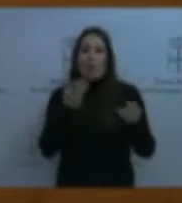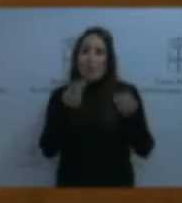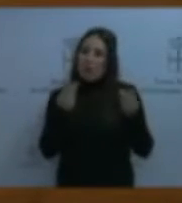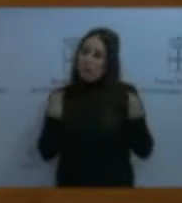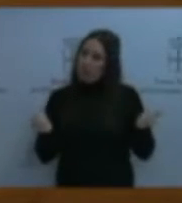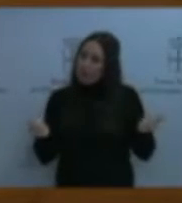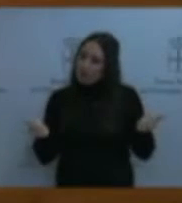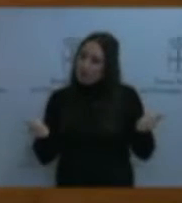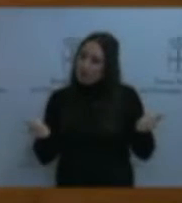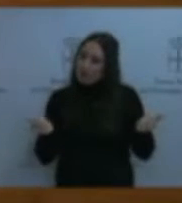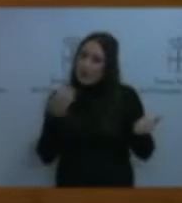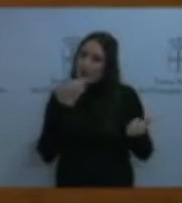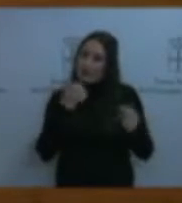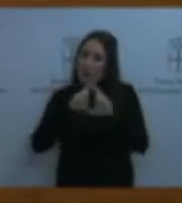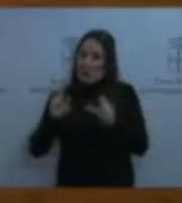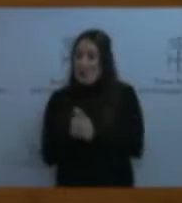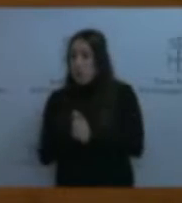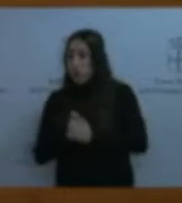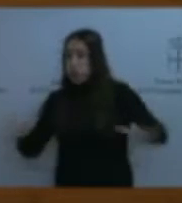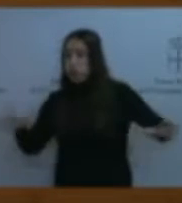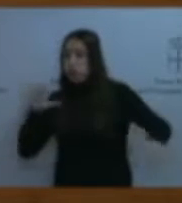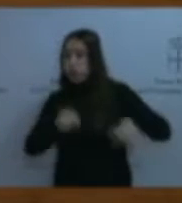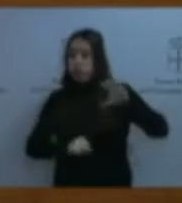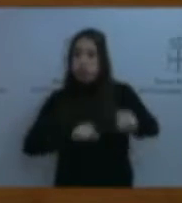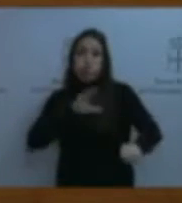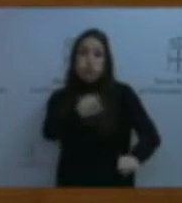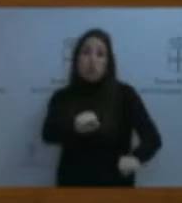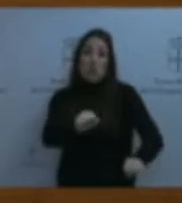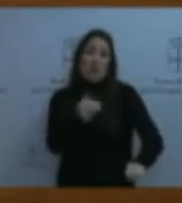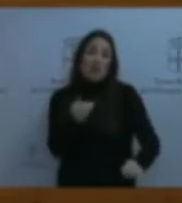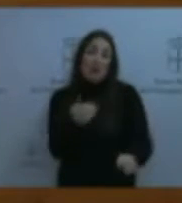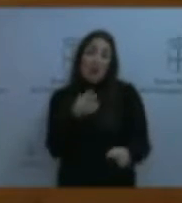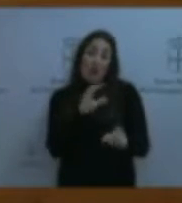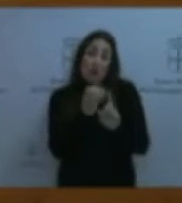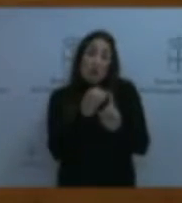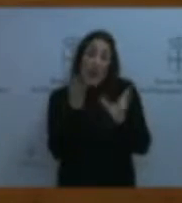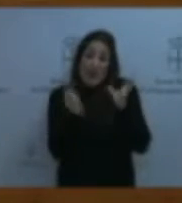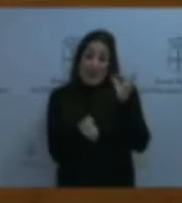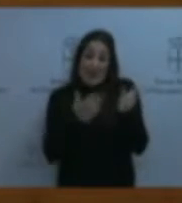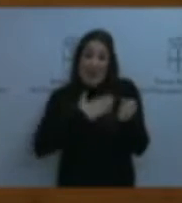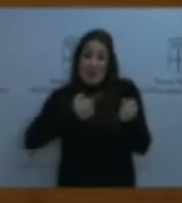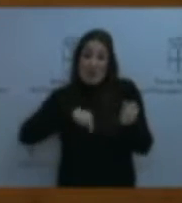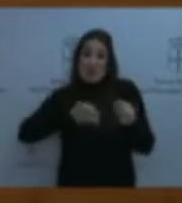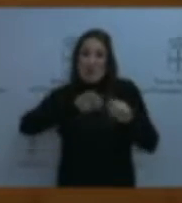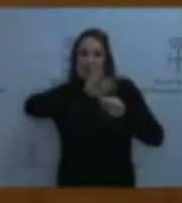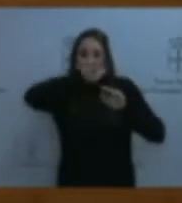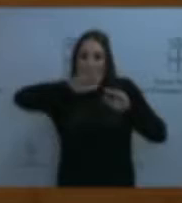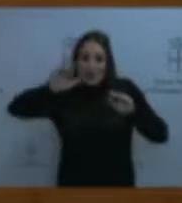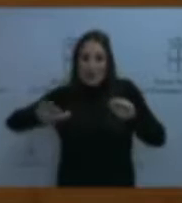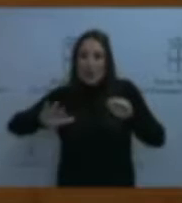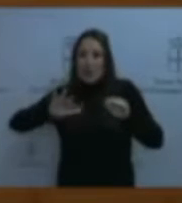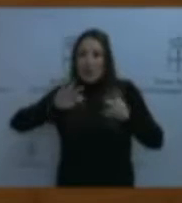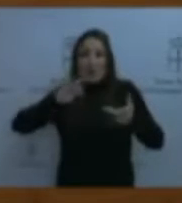con la globalización y desaparecer nuestra cultura lechera y nuestro paisaje y con